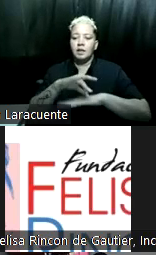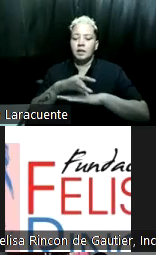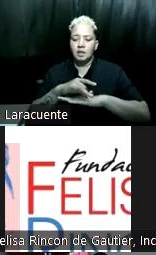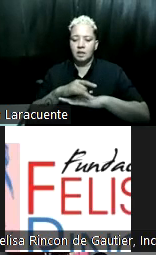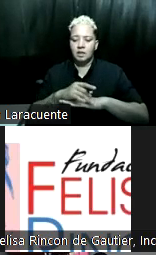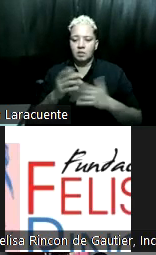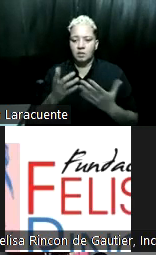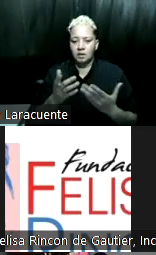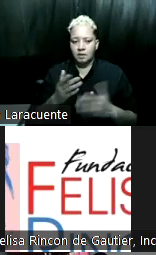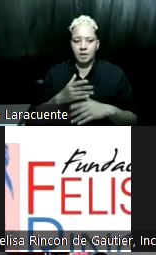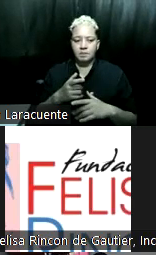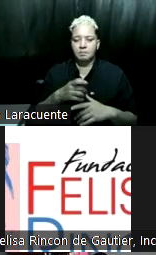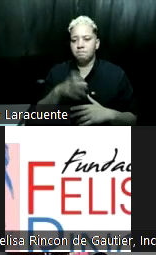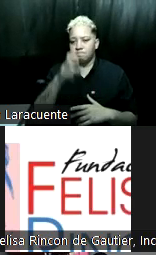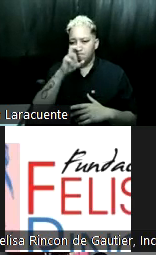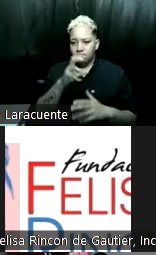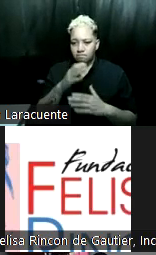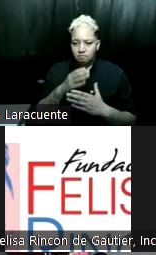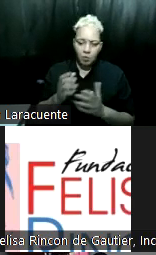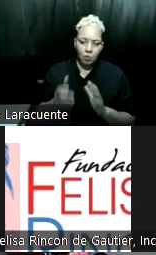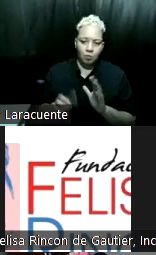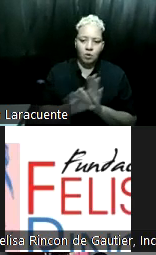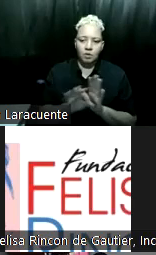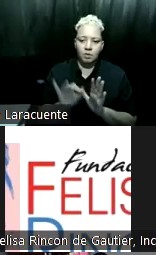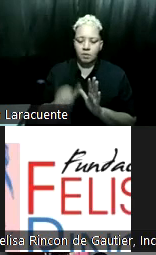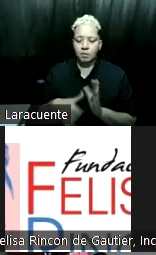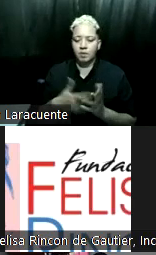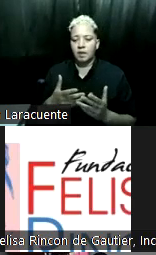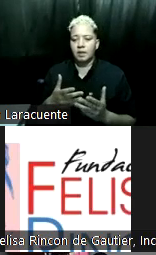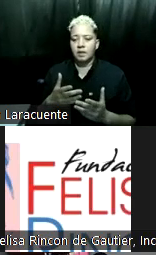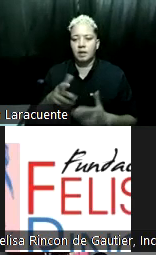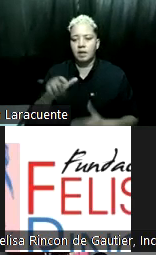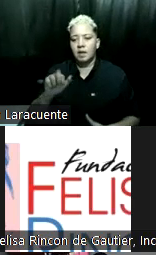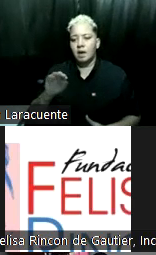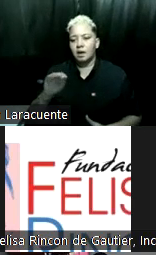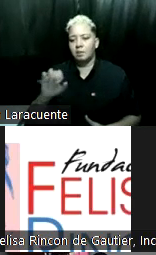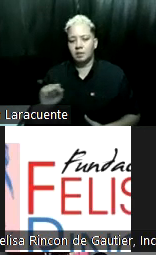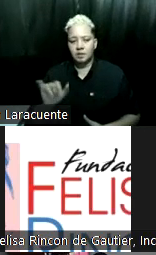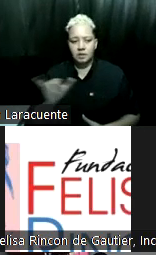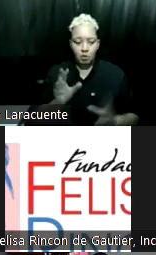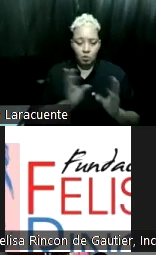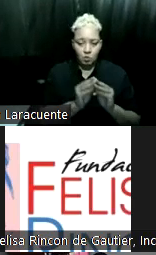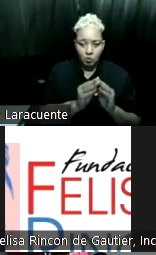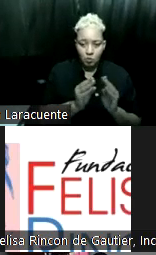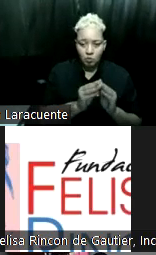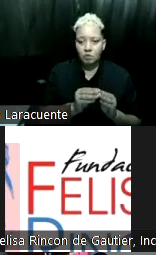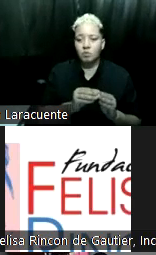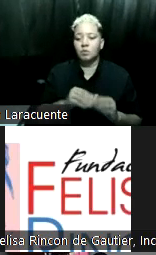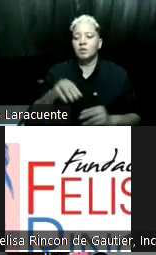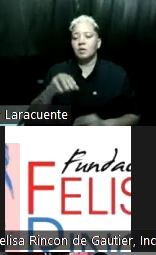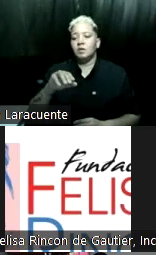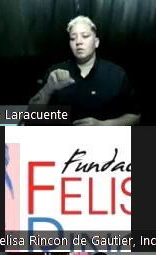nucleares ofensivas. El presidente Nixon prometió otra reunión cumbre estadounidense-soviética